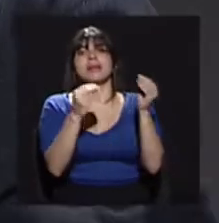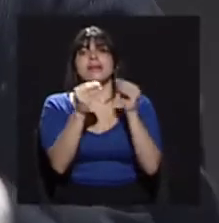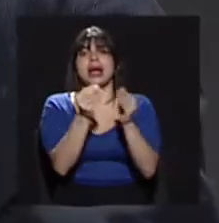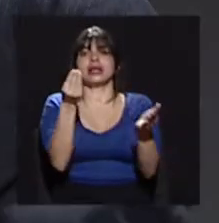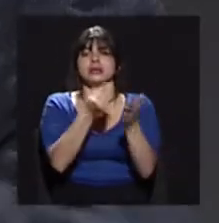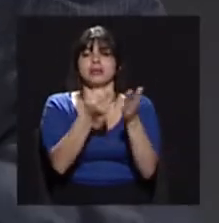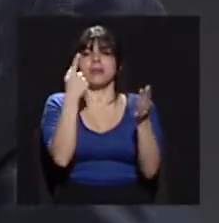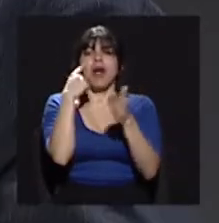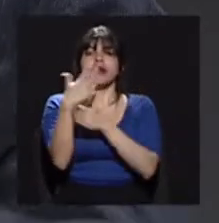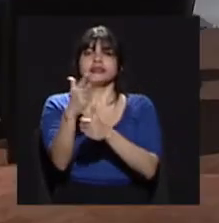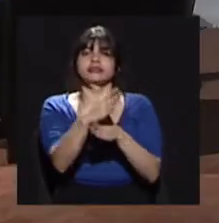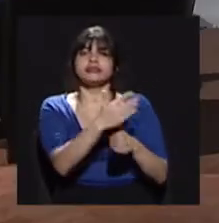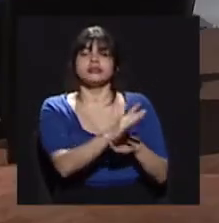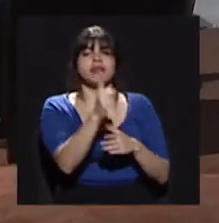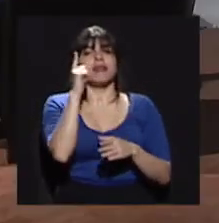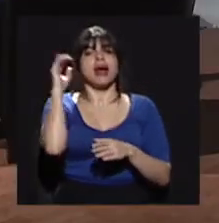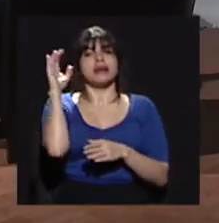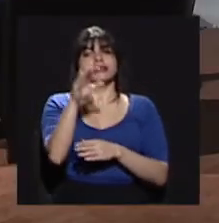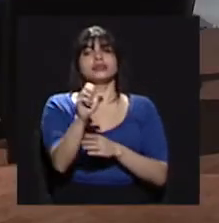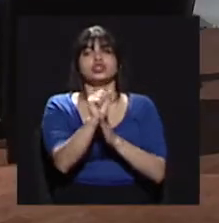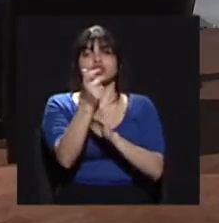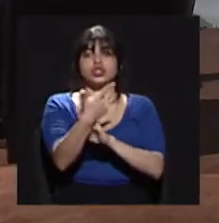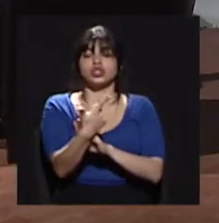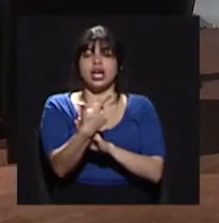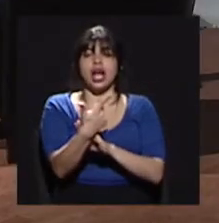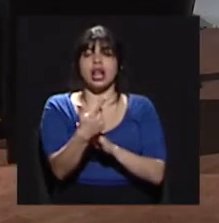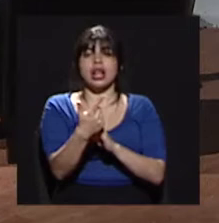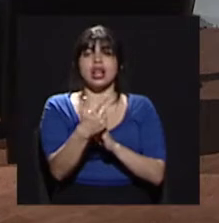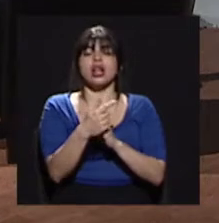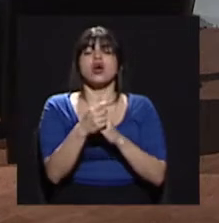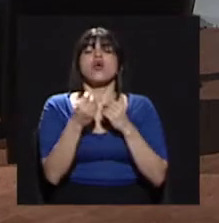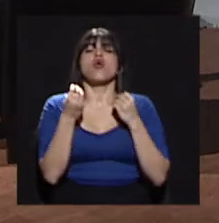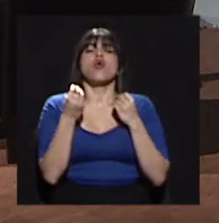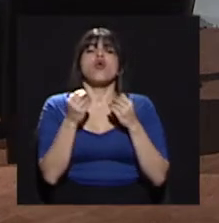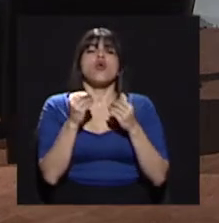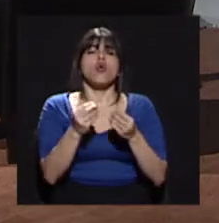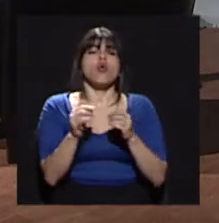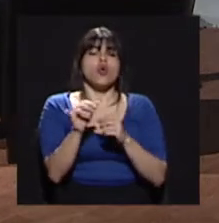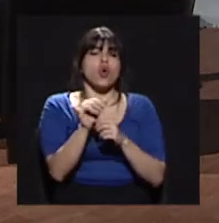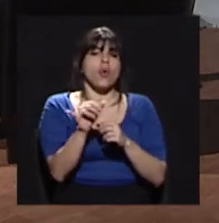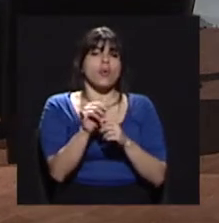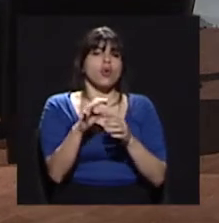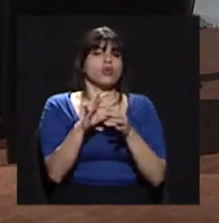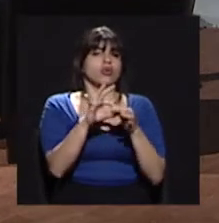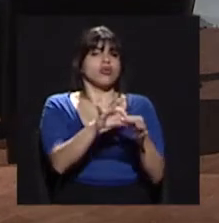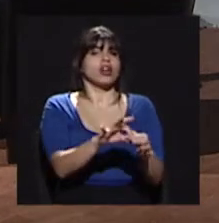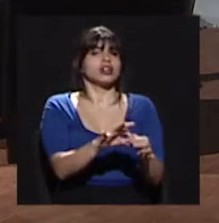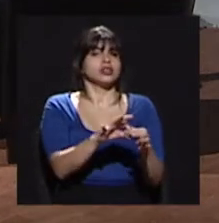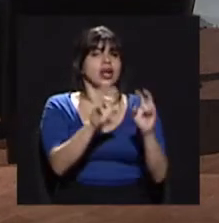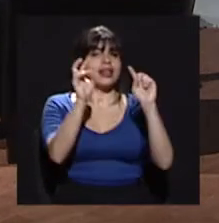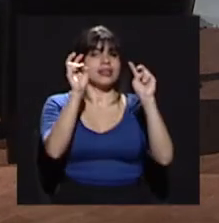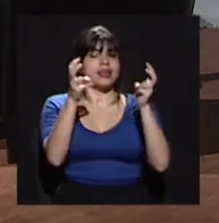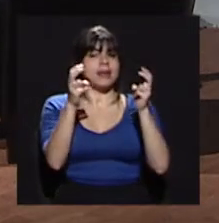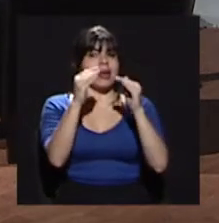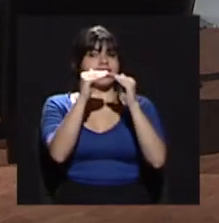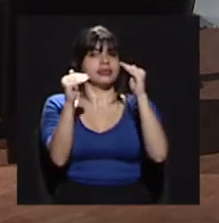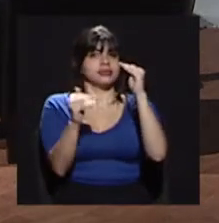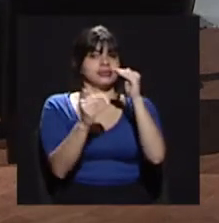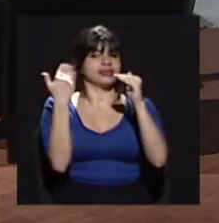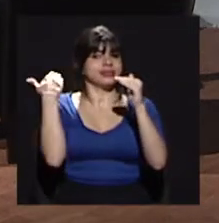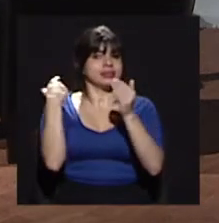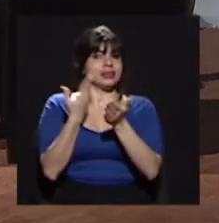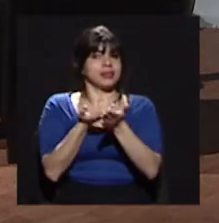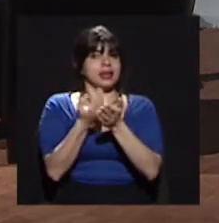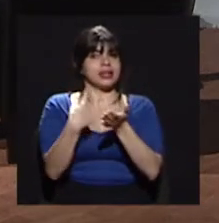distribuir para inversión social como en lo relativo a el tema de la desigualdad que venimos